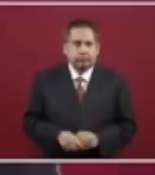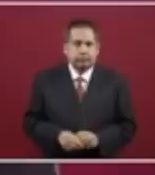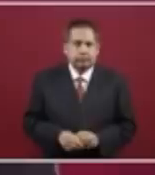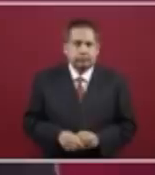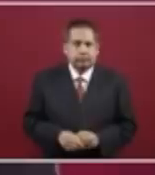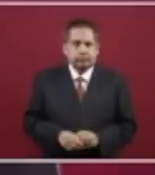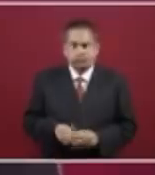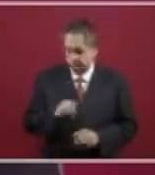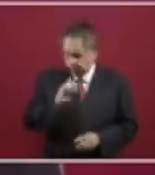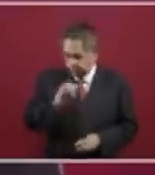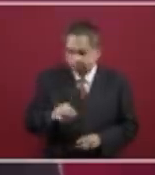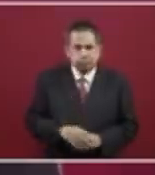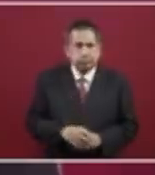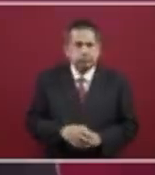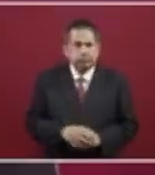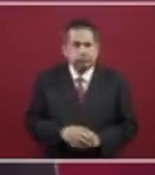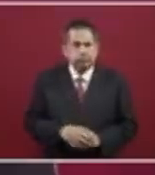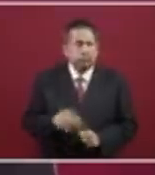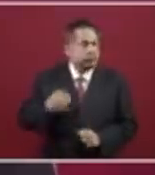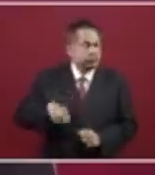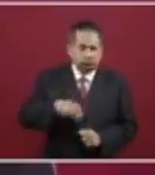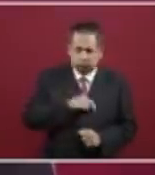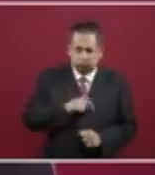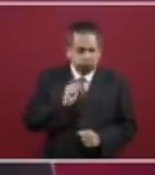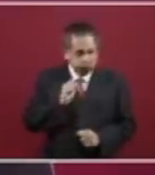Sí, nosotros estamos